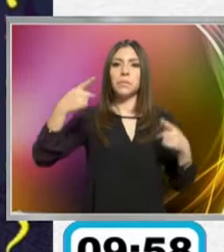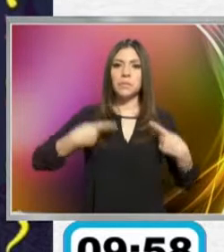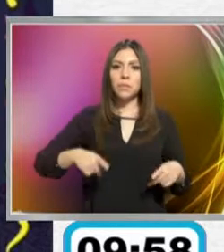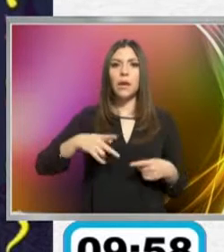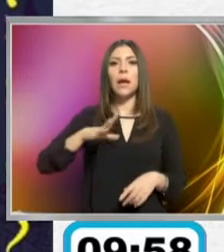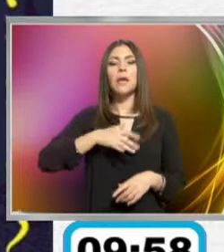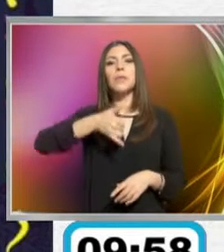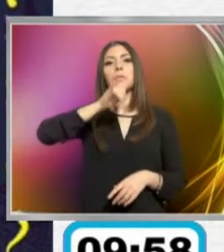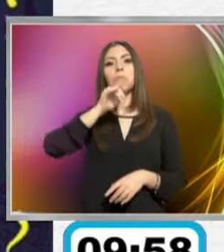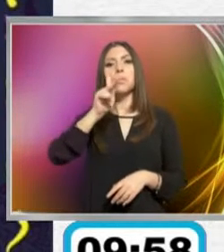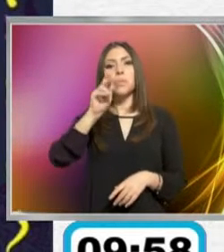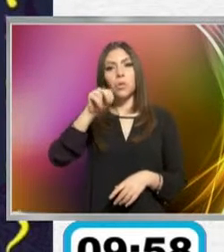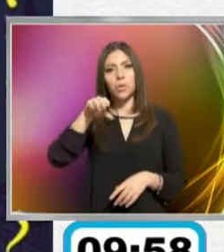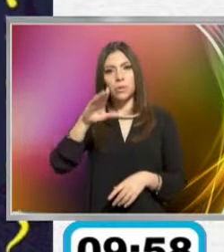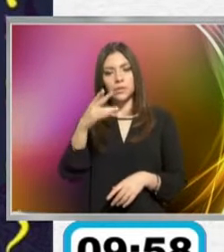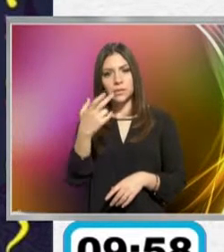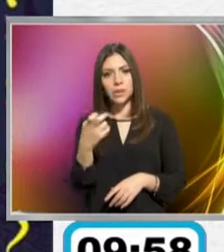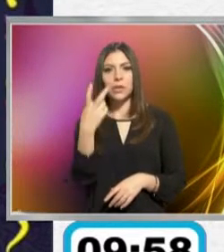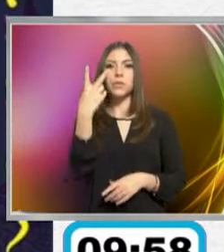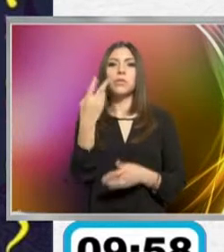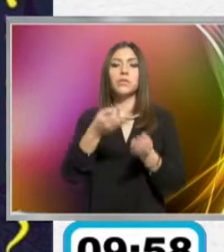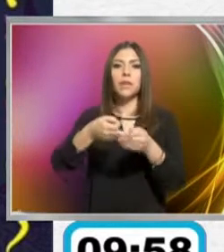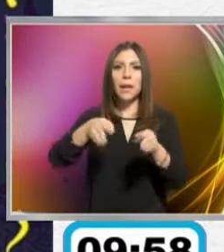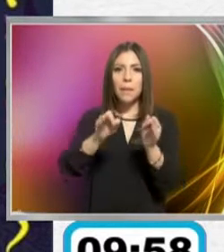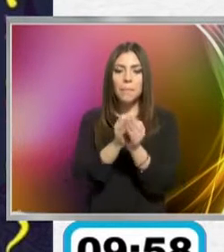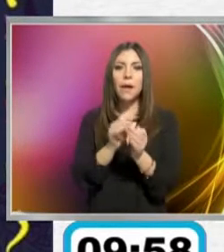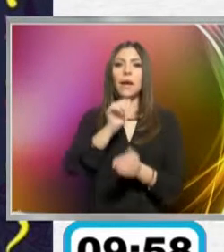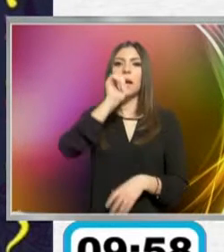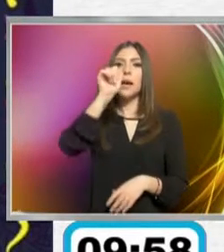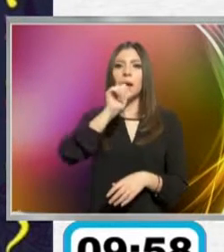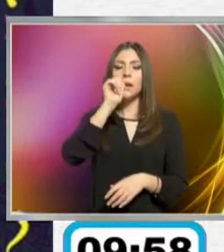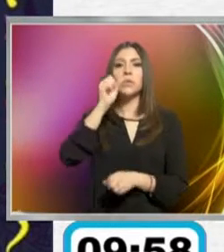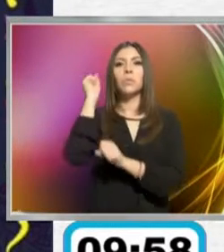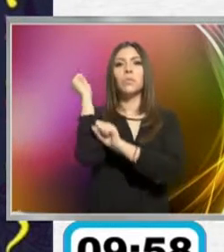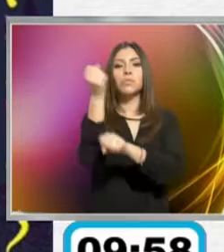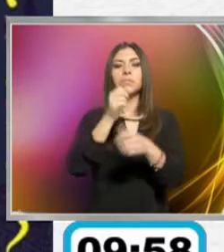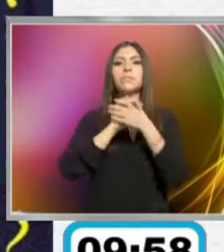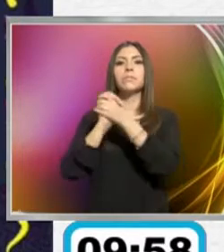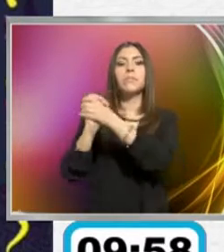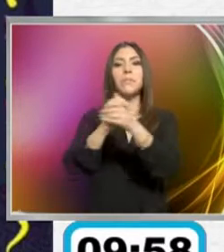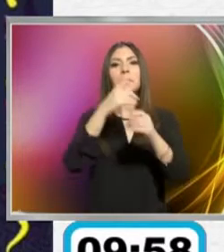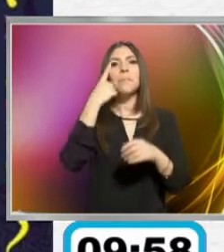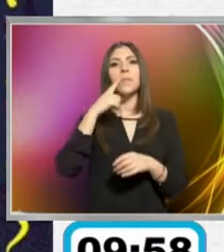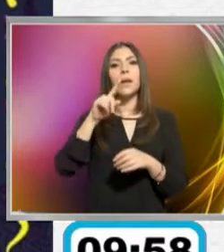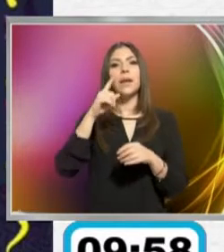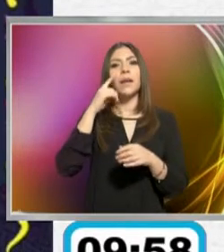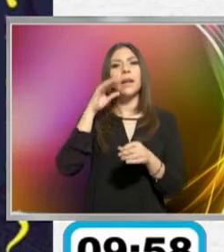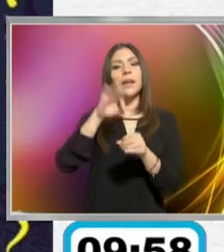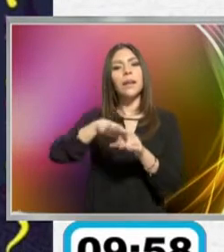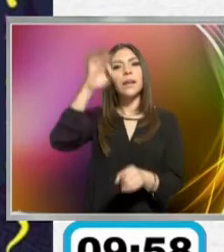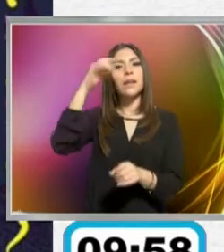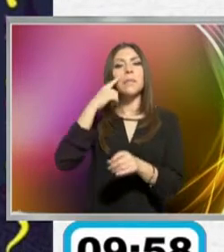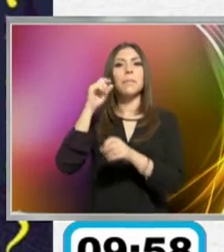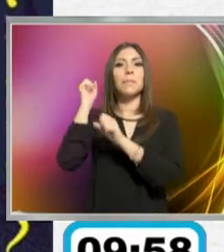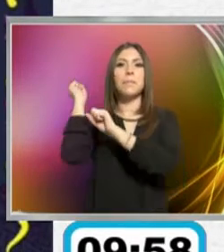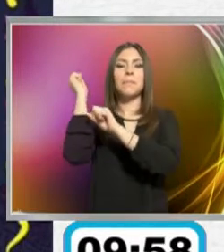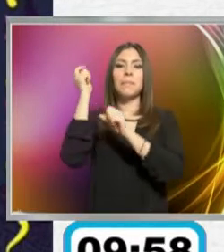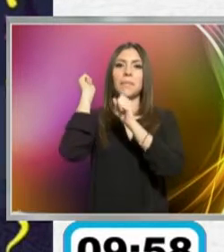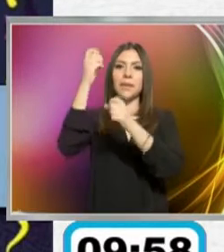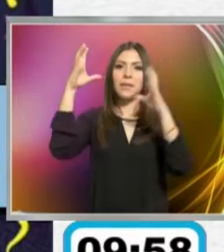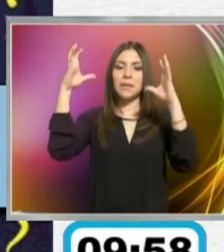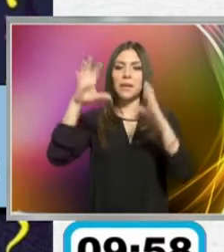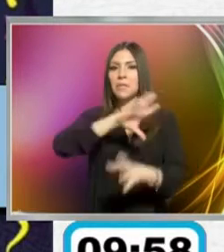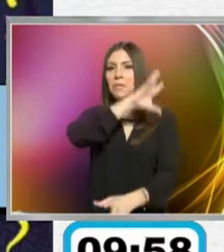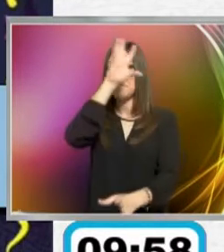incluye ponche, 2 tamales, atole, la posada, rifa de piñatas. Es un espectáculo completo, de Sumamente